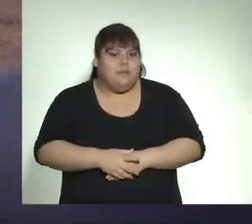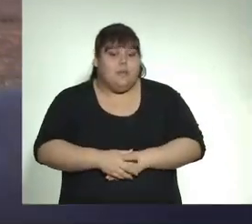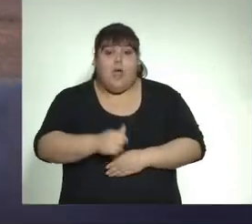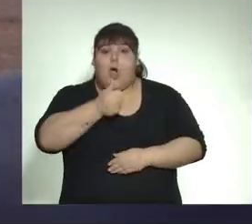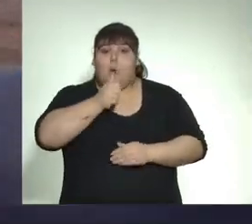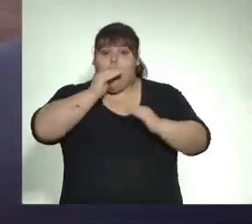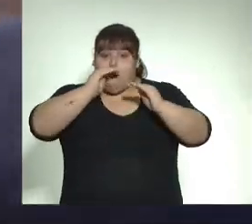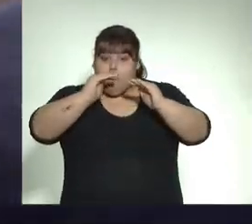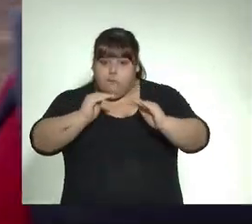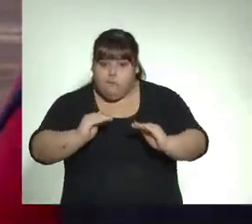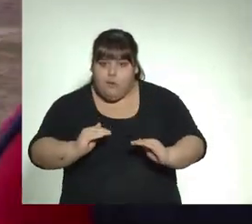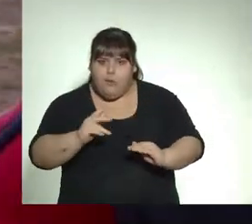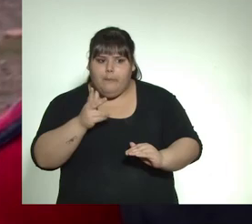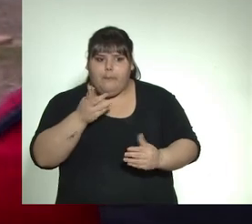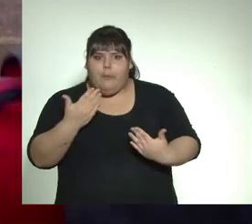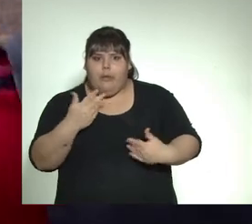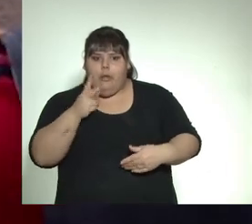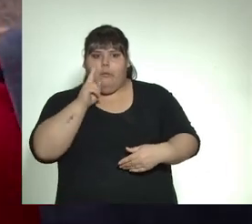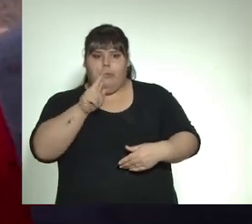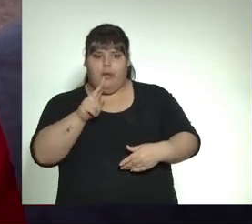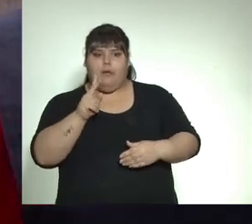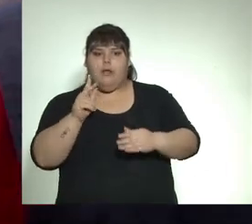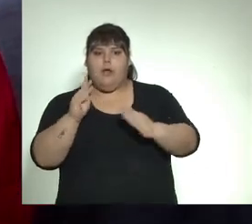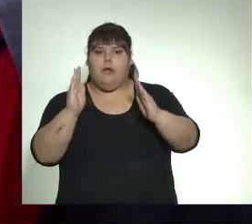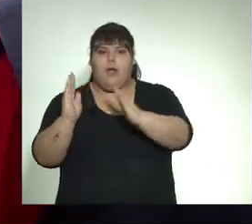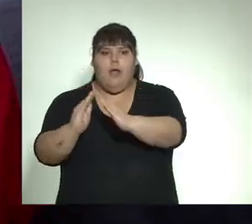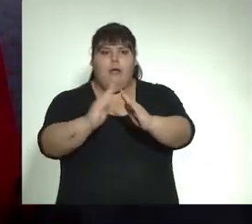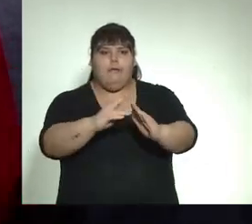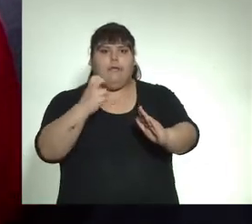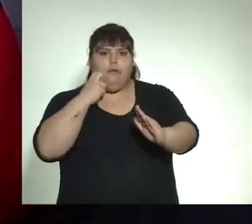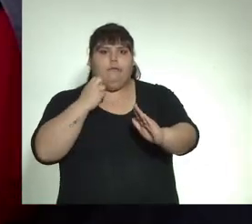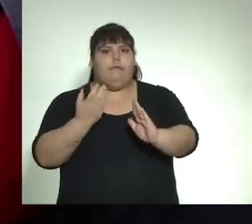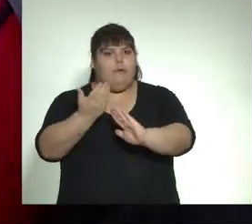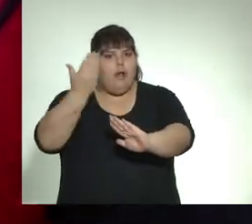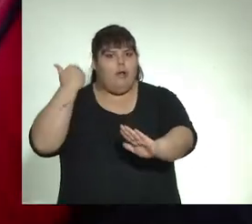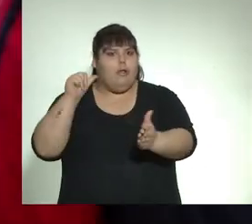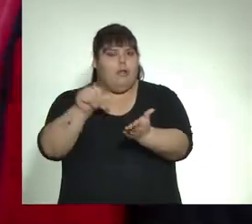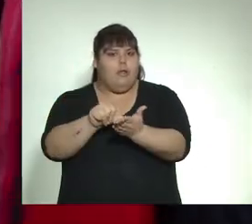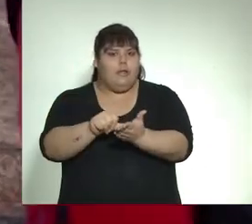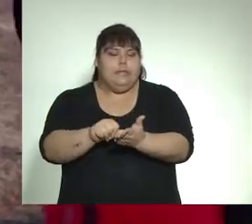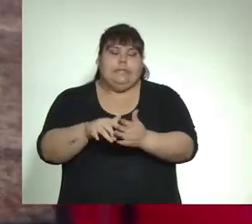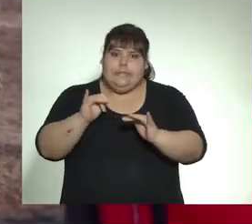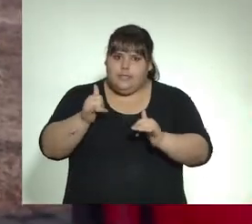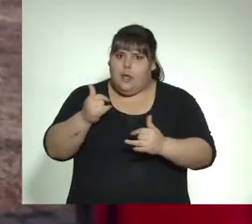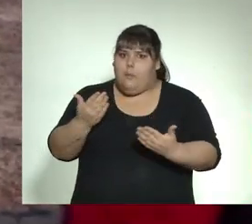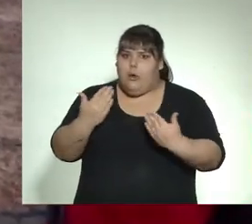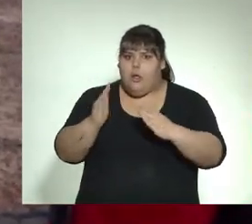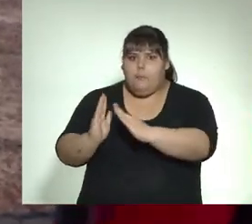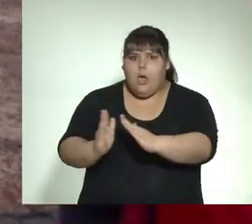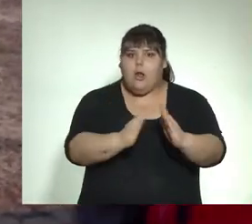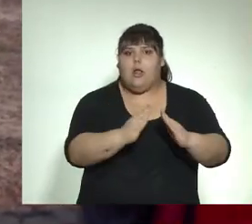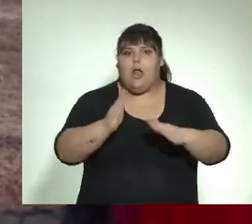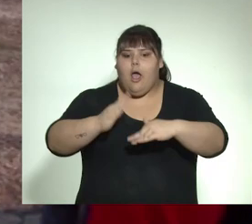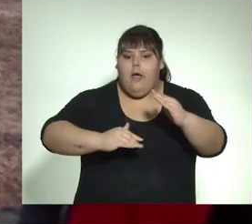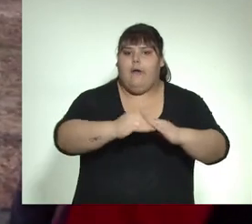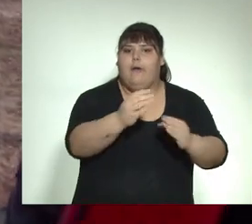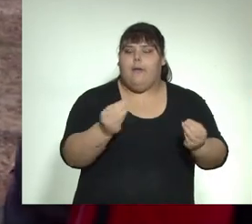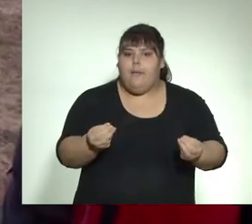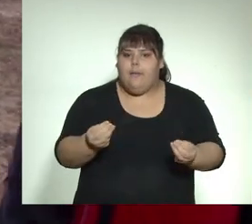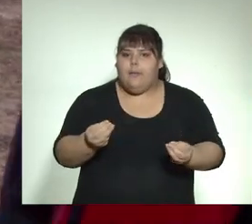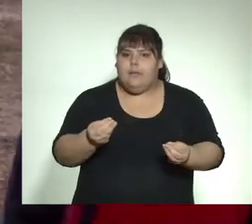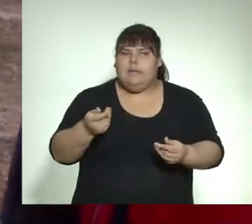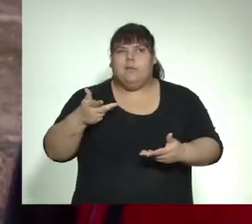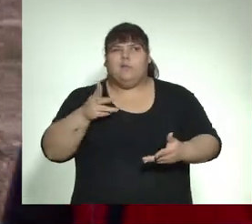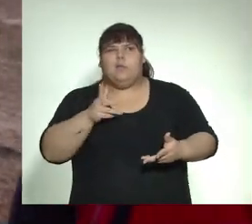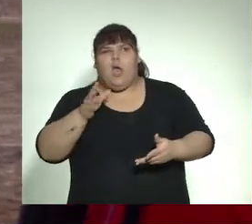Cuando baja es cuando se puede ver la construcción de la vieja, sí, los cimientos de la vieja. Se ve los cimientos. Ha llegado, no